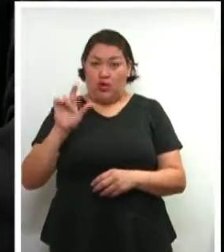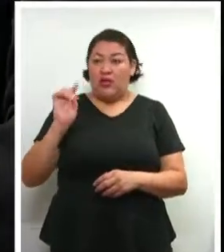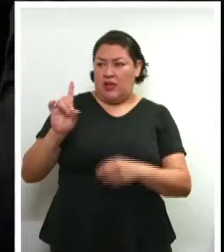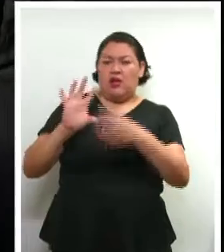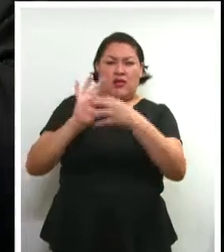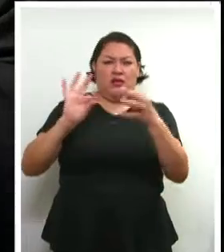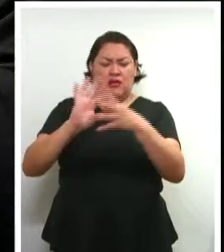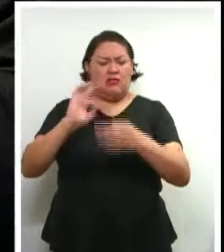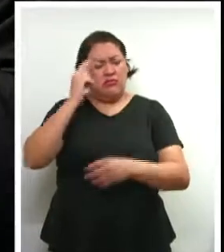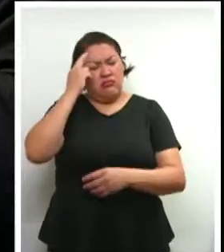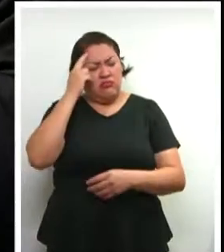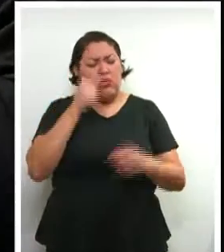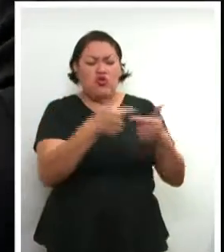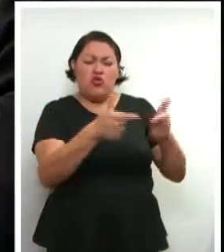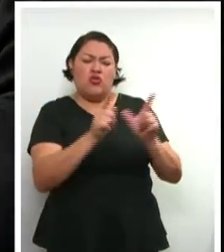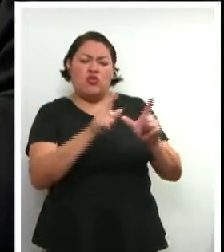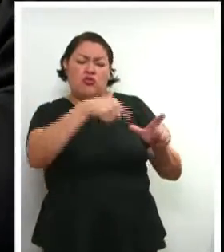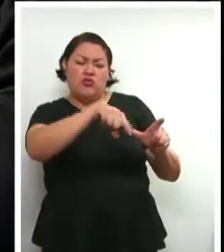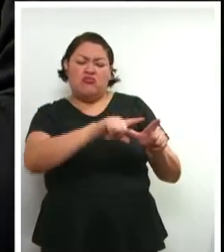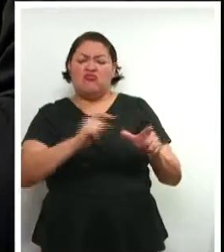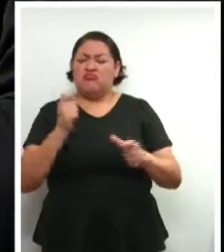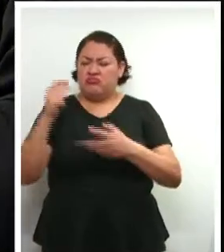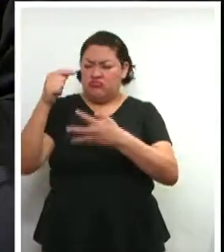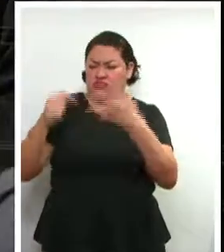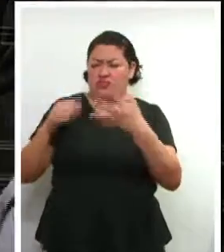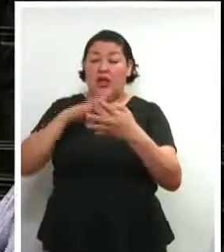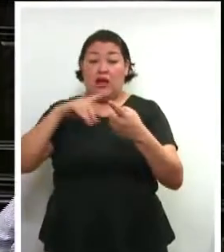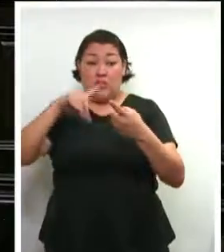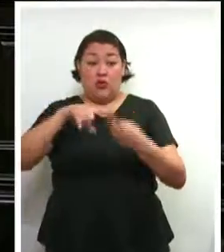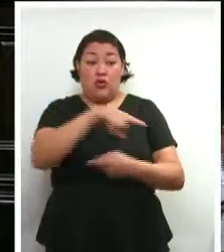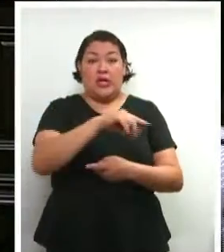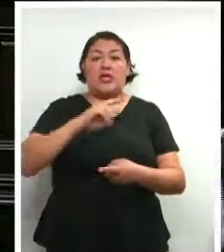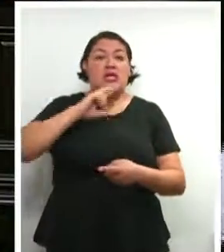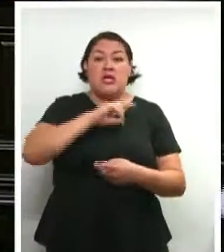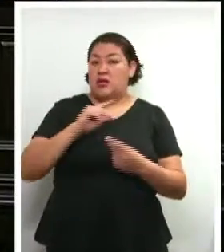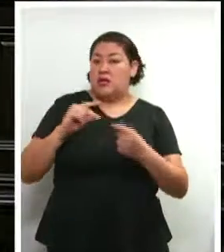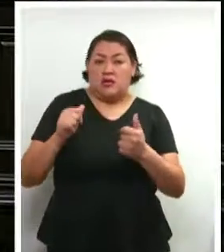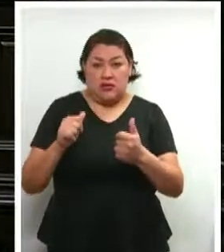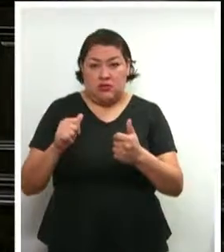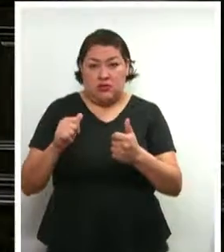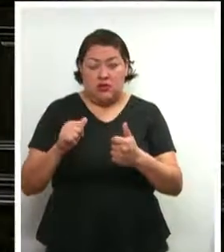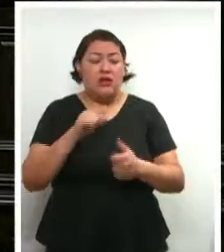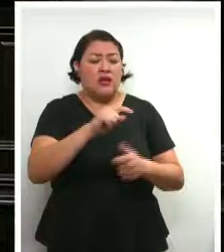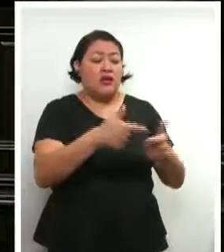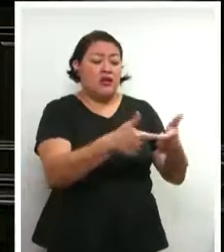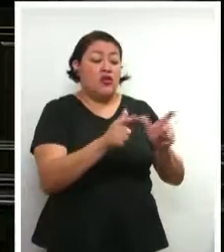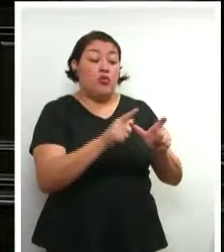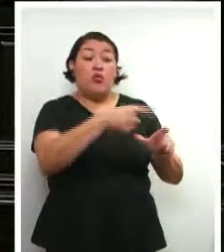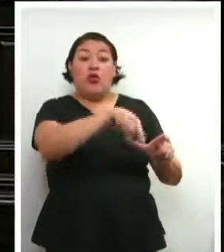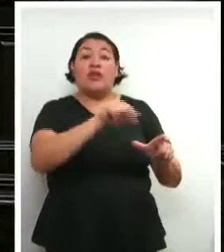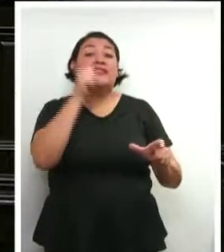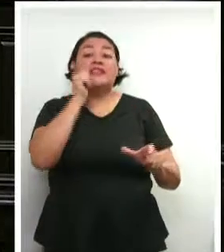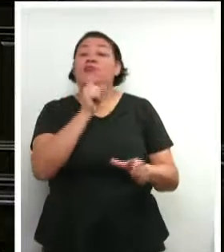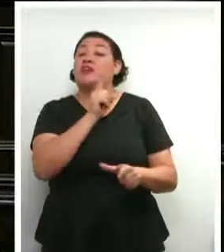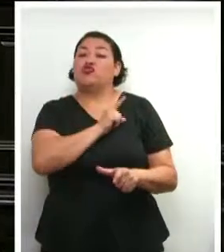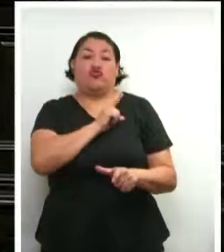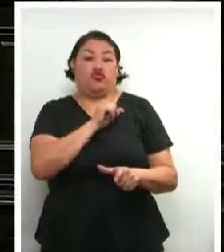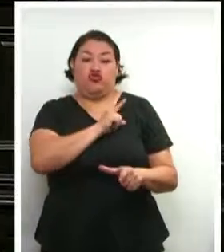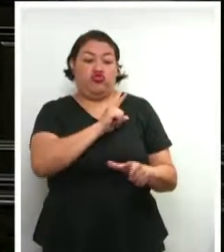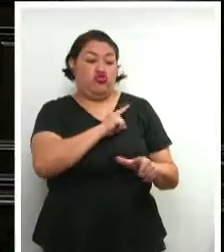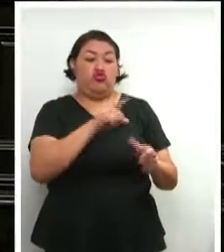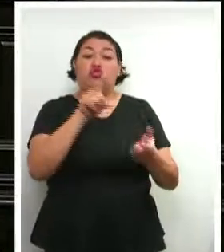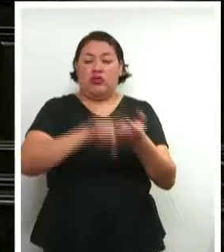que las notas esenciales de estos son la inmediatez, es decir, estos órganos deben estar establecidos y configurados directamente